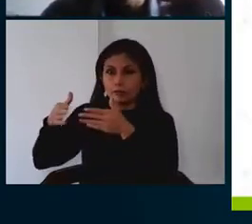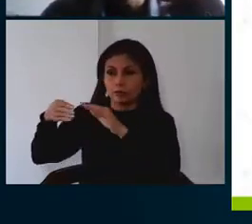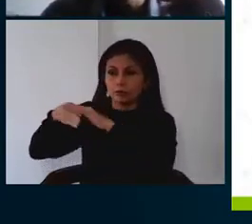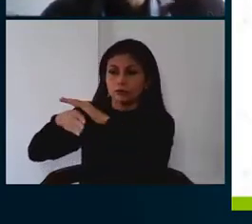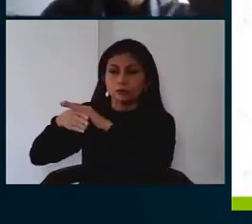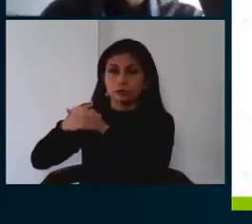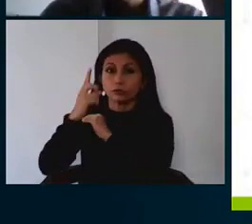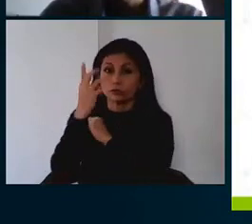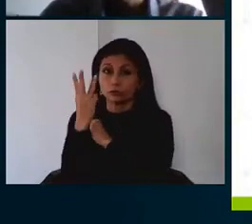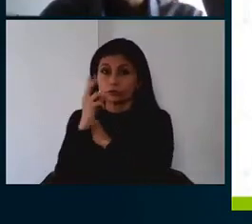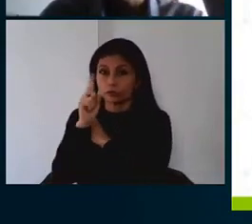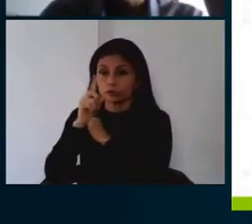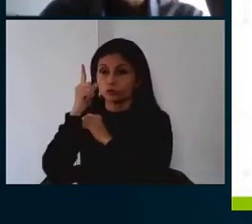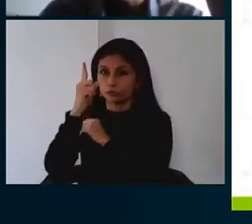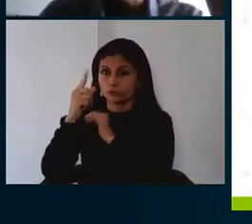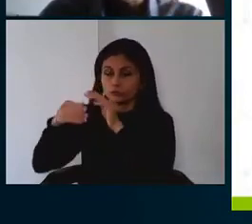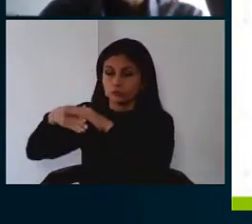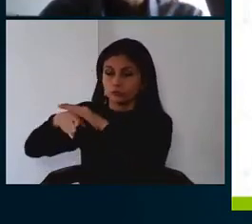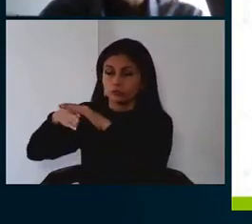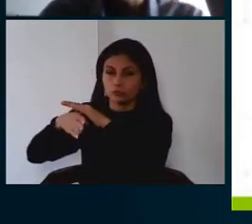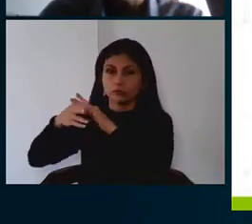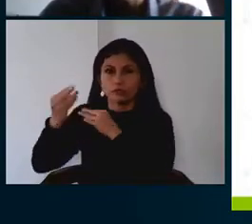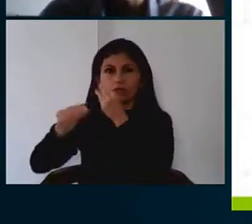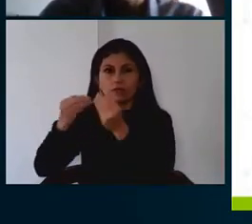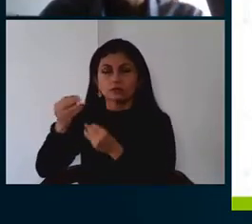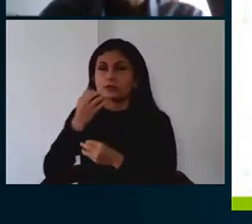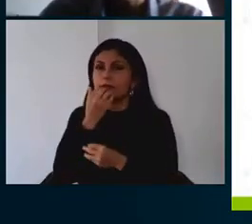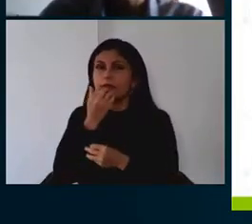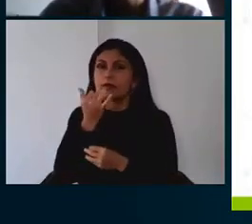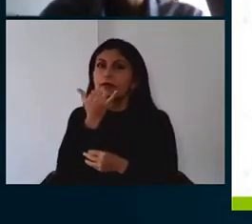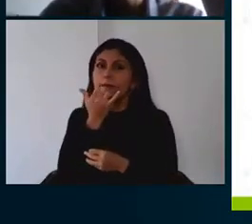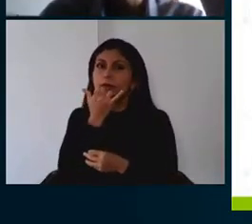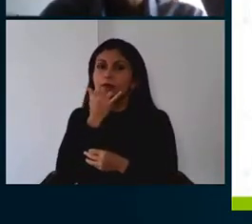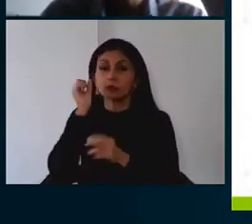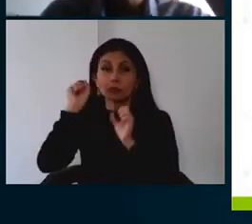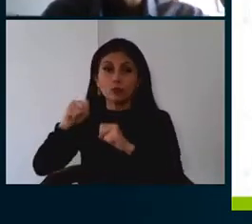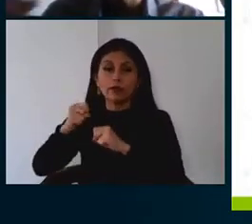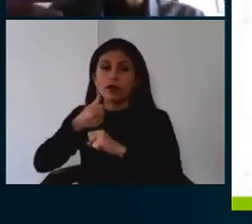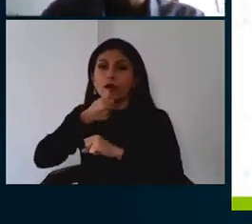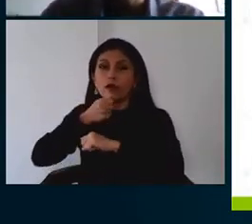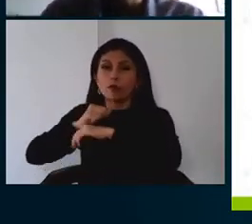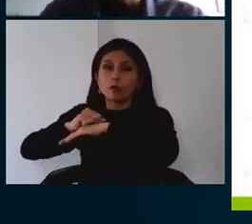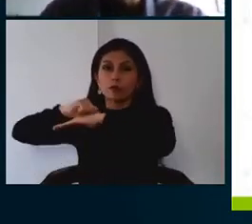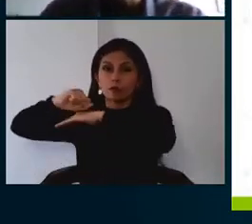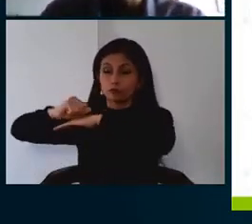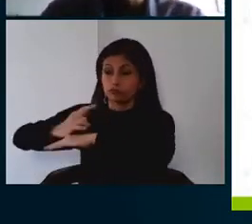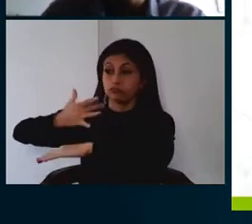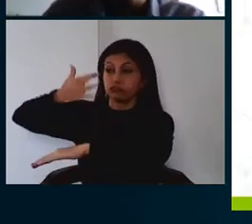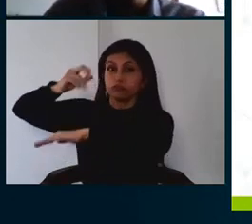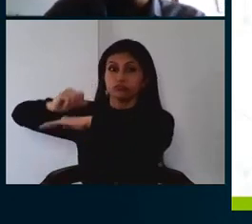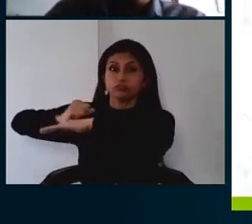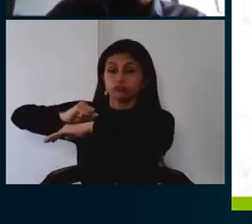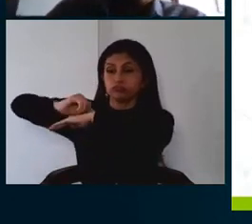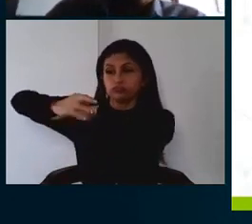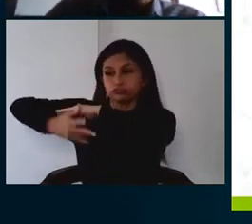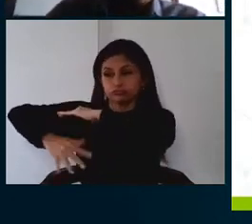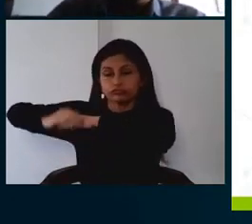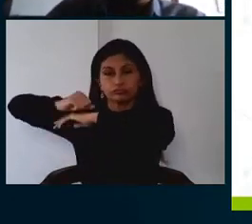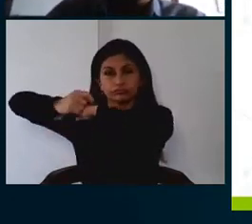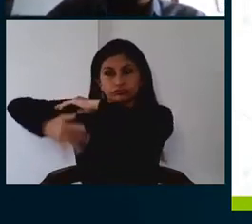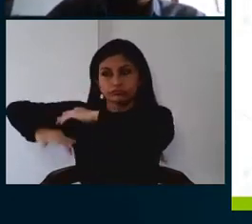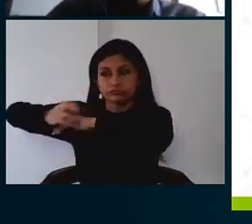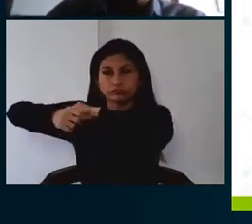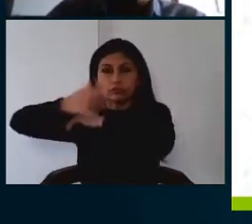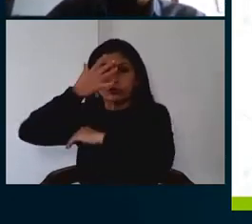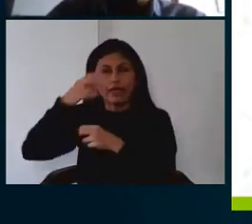3, se predice que, por ejemplo, el agua se puede derramar. El agua entra con tal cantidad de energía